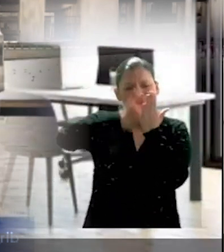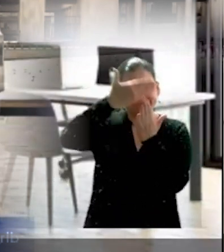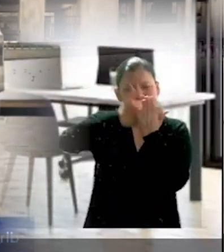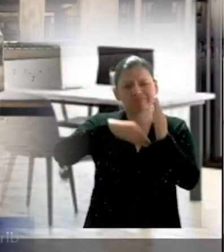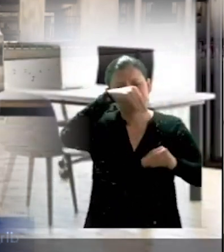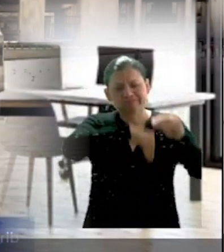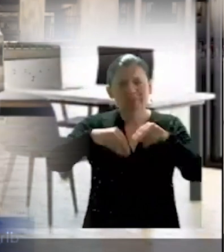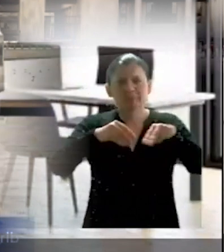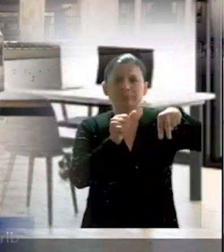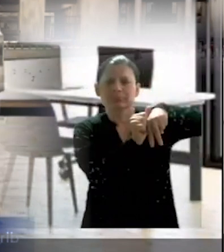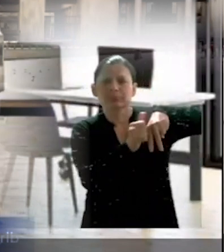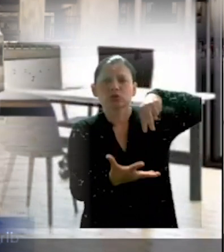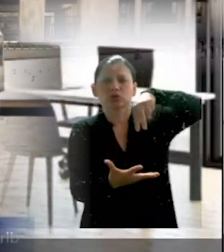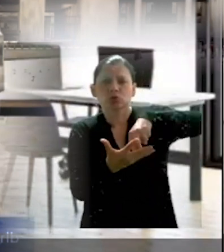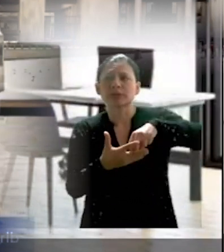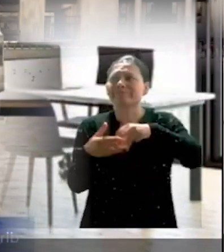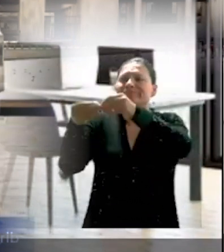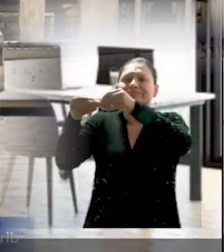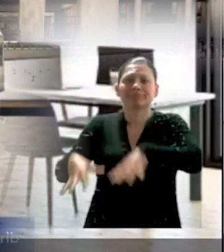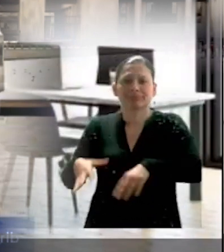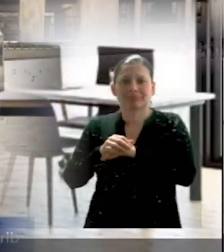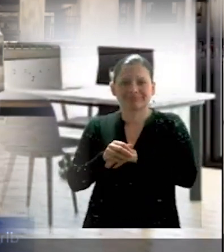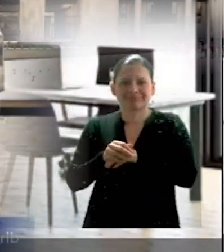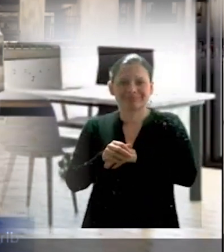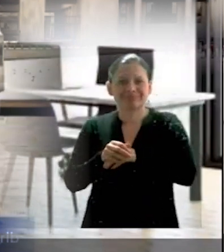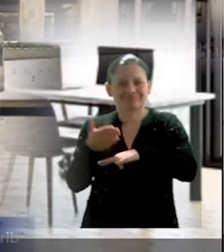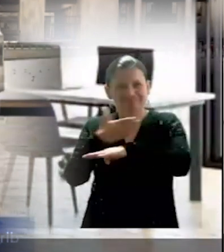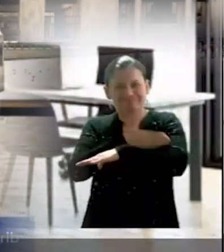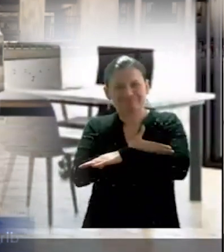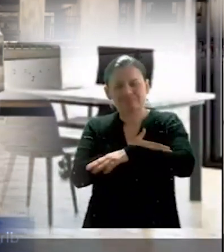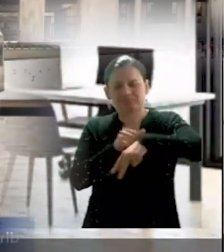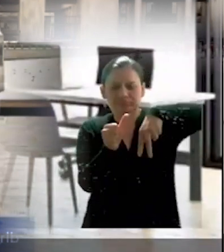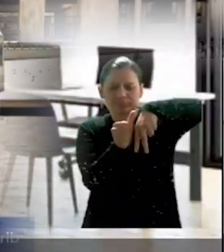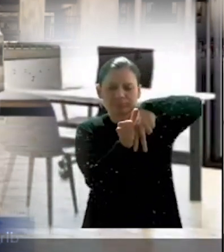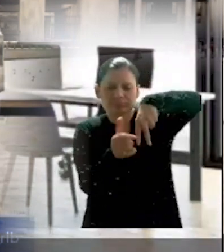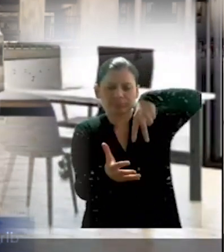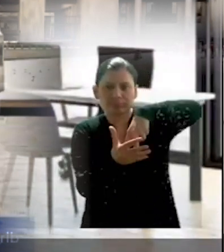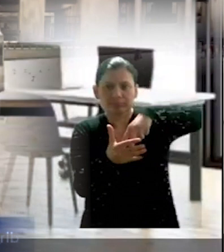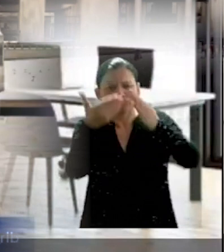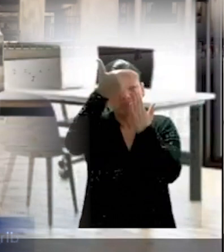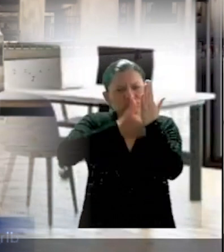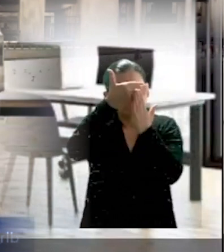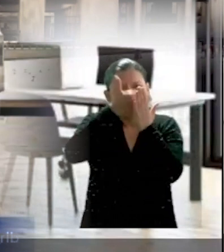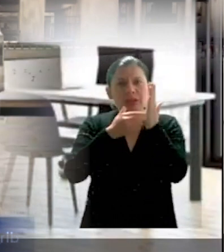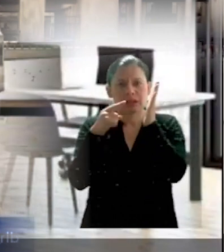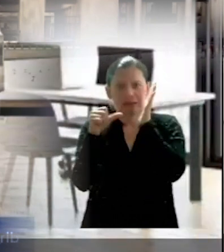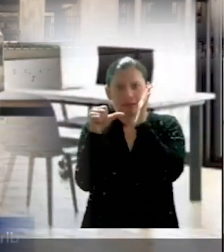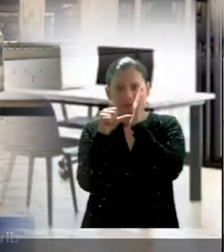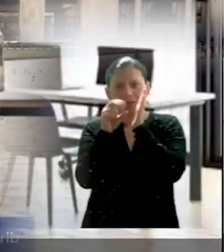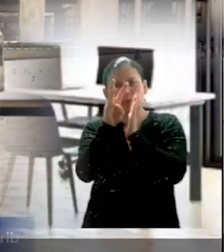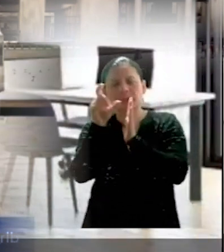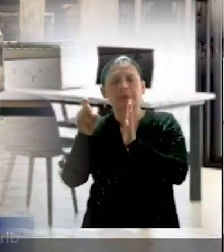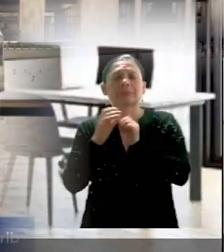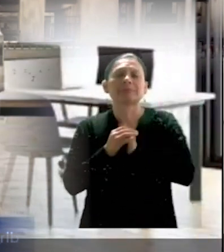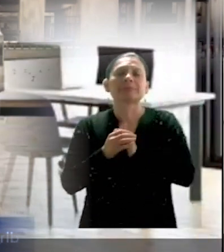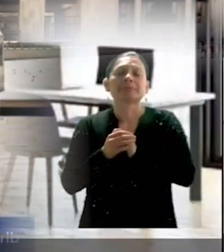elementos básicos de los requisitos generales que plantea la acción de tutela en su artículo 86. Ahora, frente a el cumplimiento de la